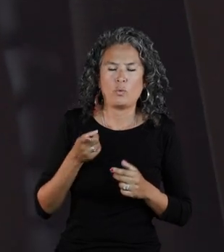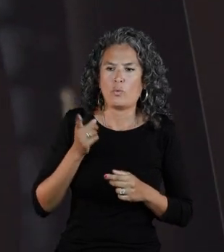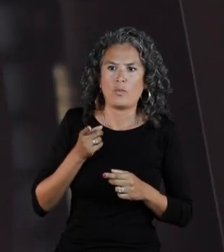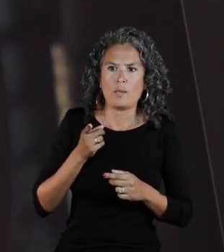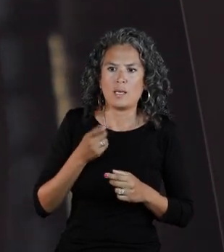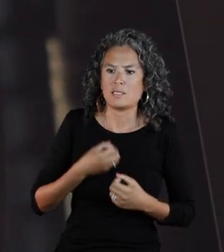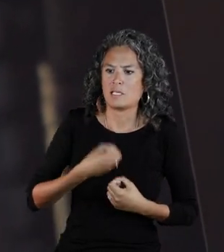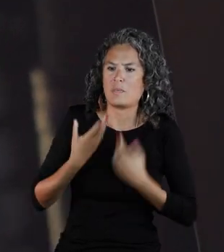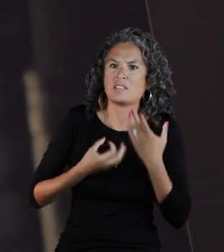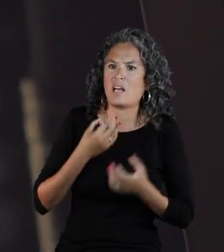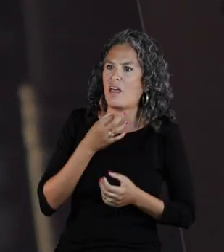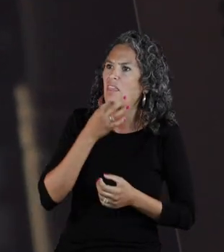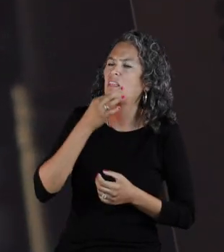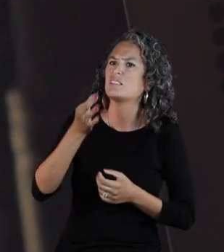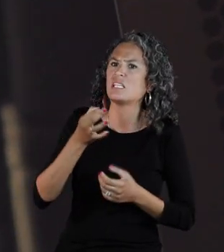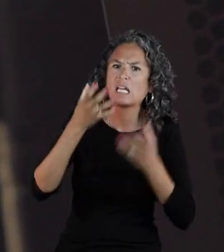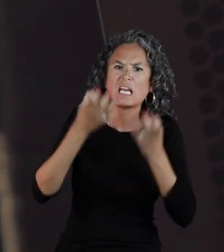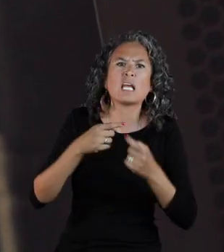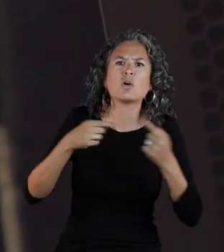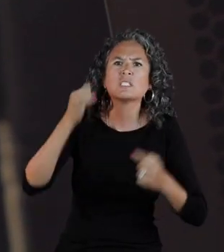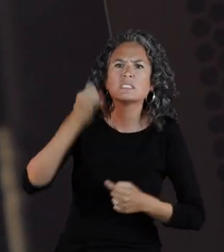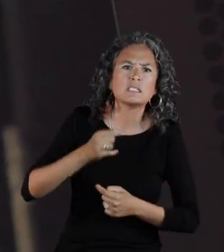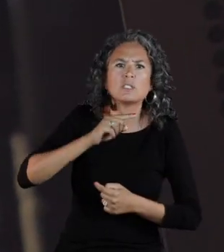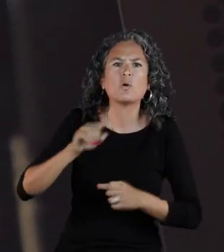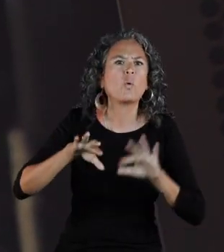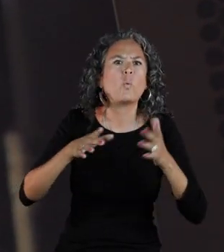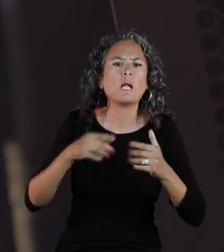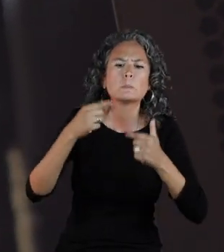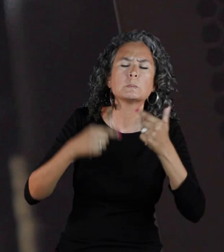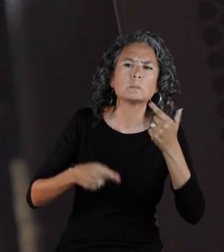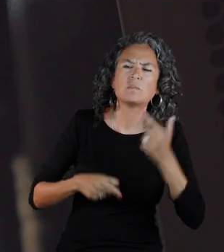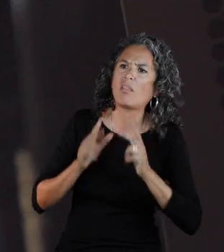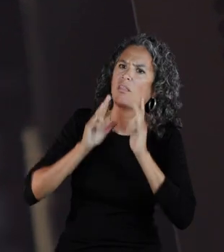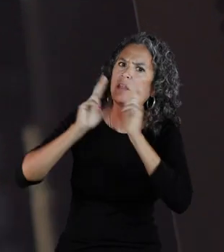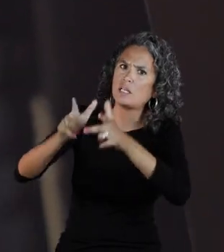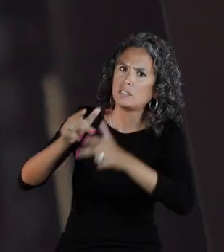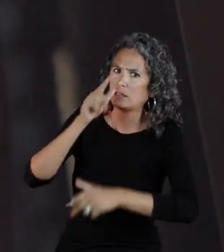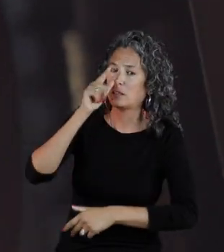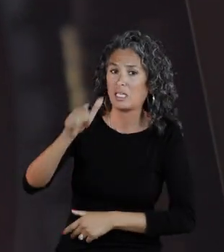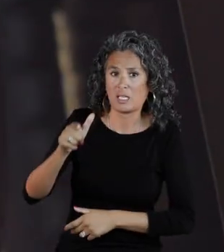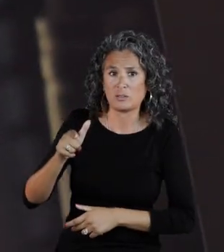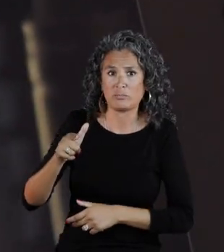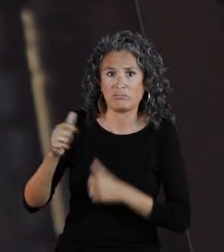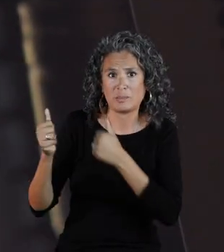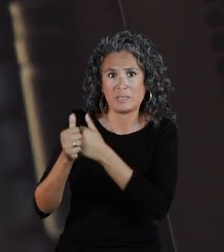tenés que expresarle qué es lo que querés y qué no, a qué estás dispuesta.